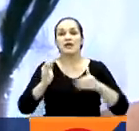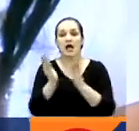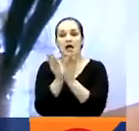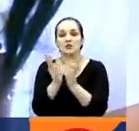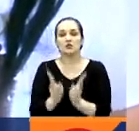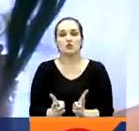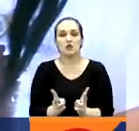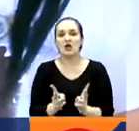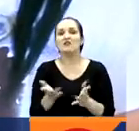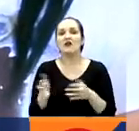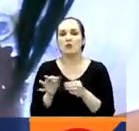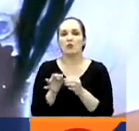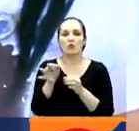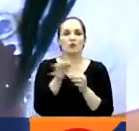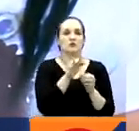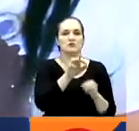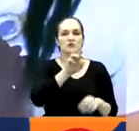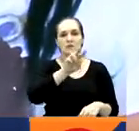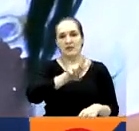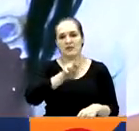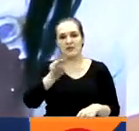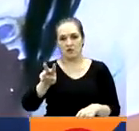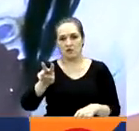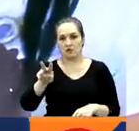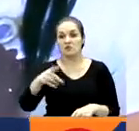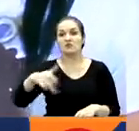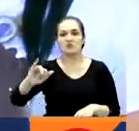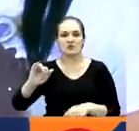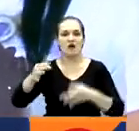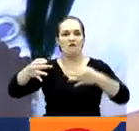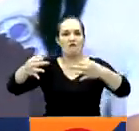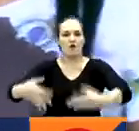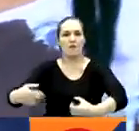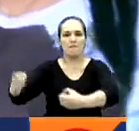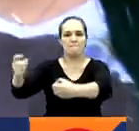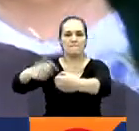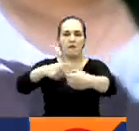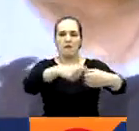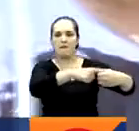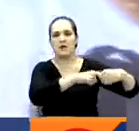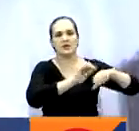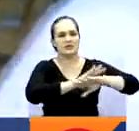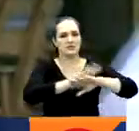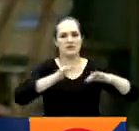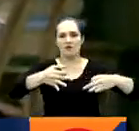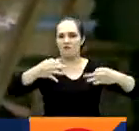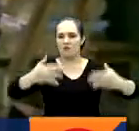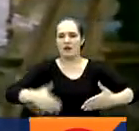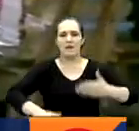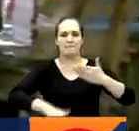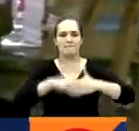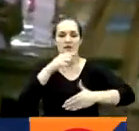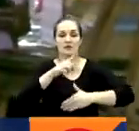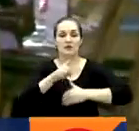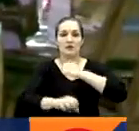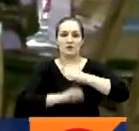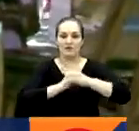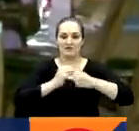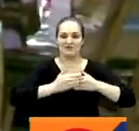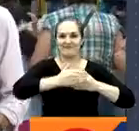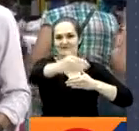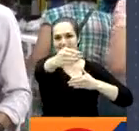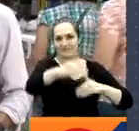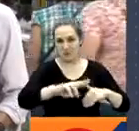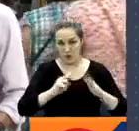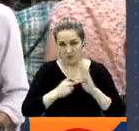en los 22 municipios del departamento tienen formalizada su matrícula para el año escolar 2022. Es la